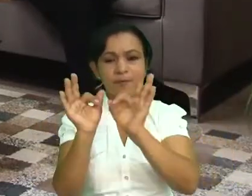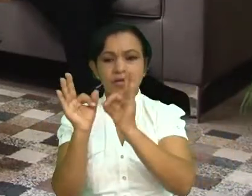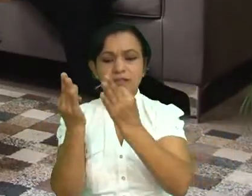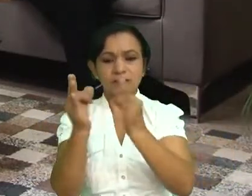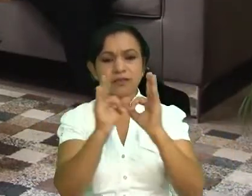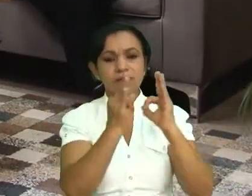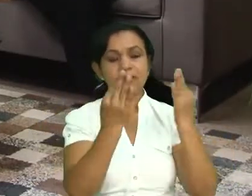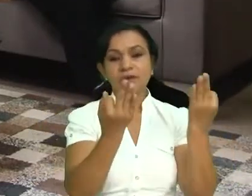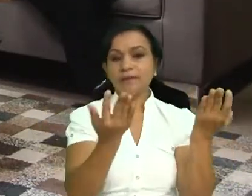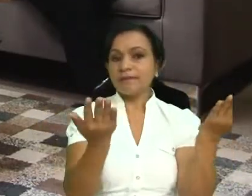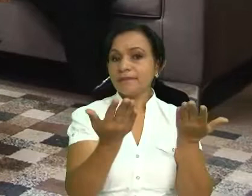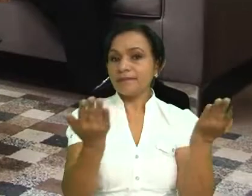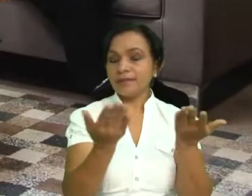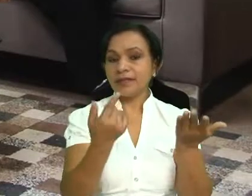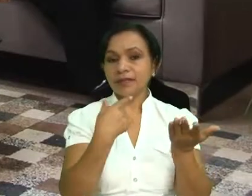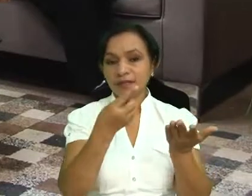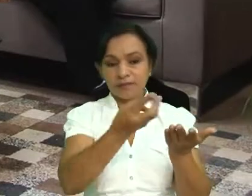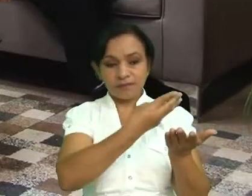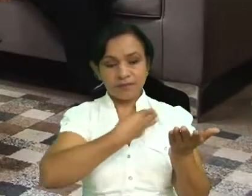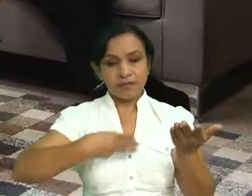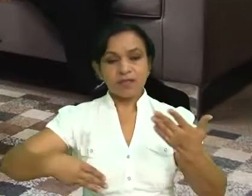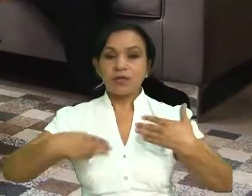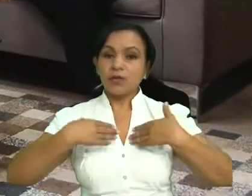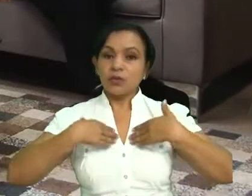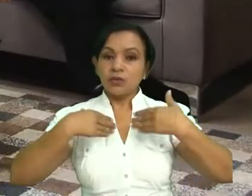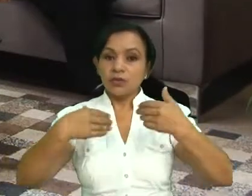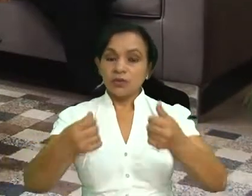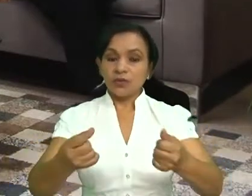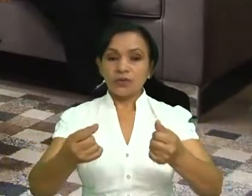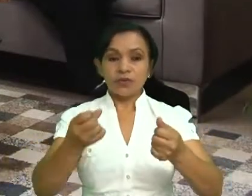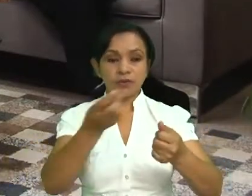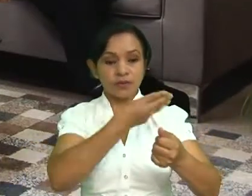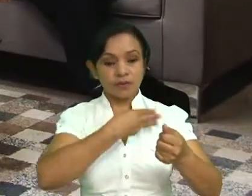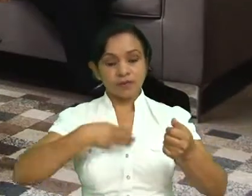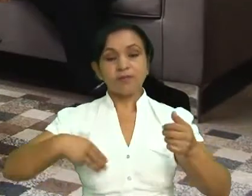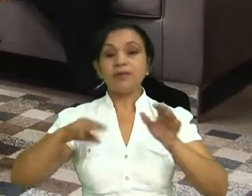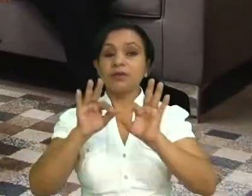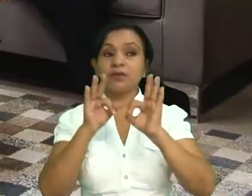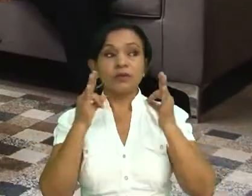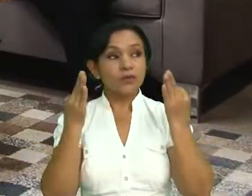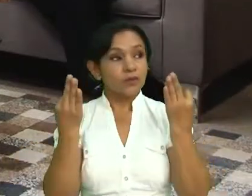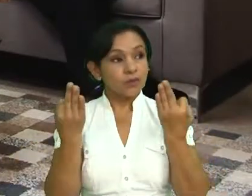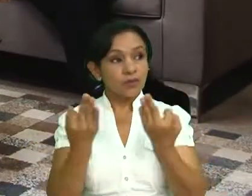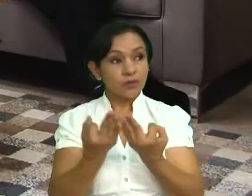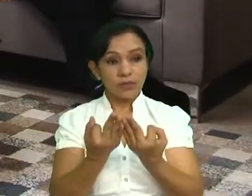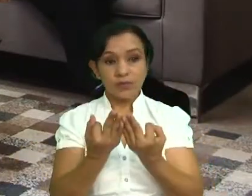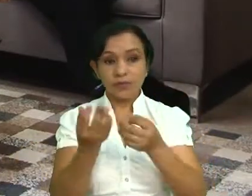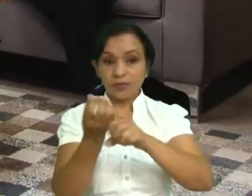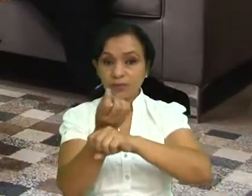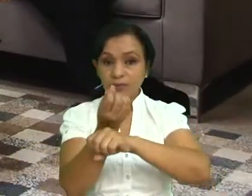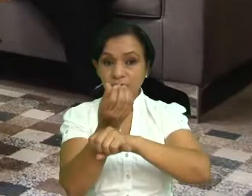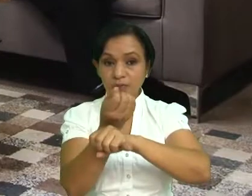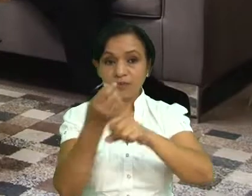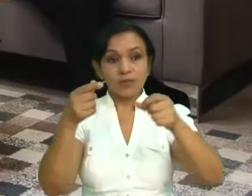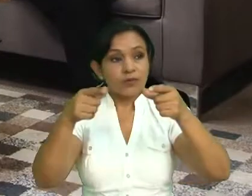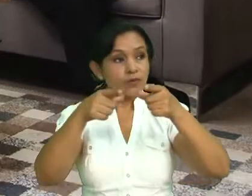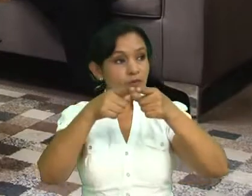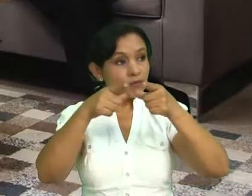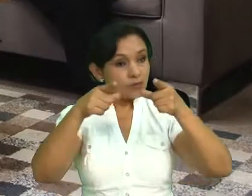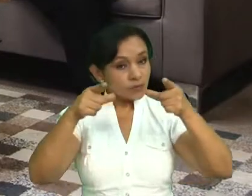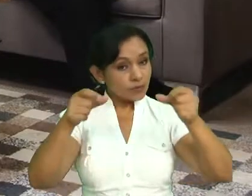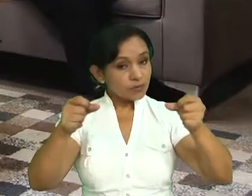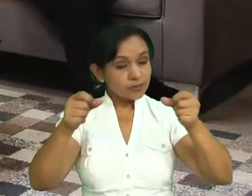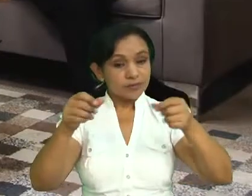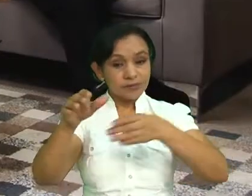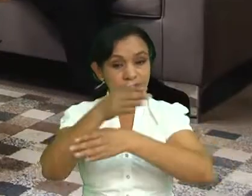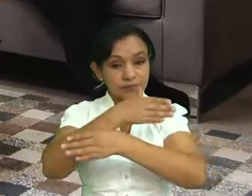meses. ¿Quiénes estaban ahí? El Ministerio de Salud, el Ministerio de la Familia, Alcaldía de Managua. Entonces, esta relación